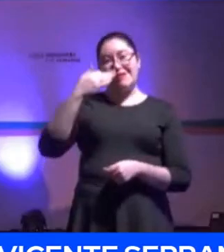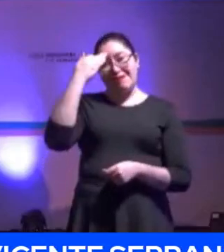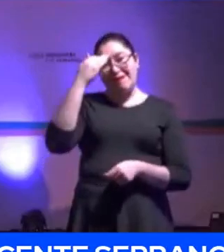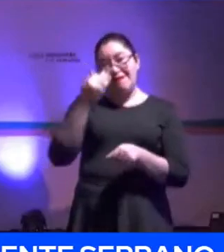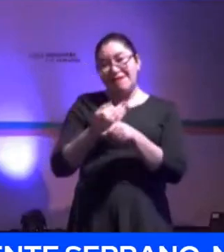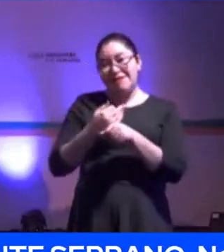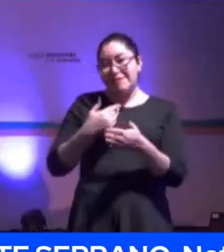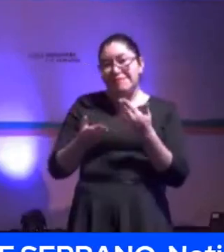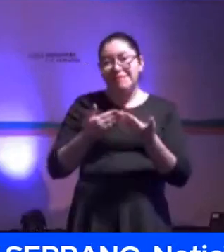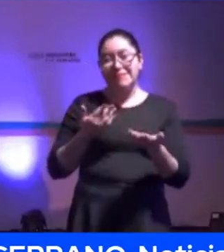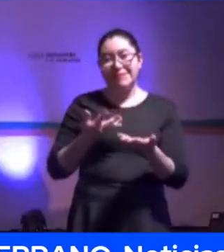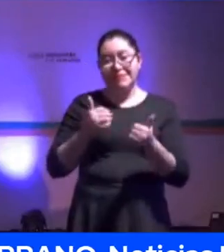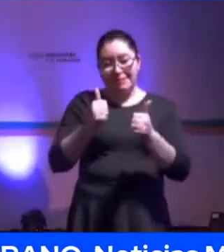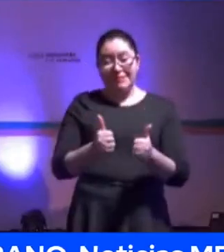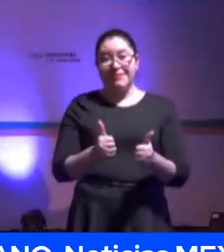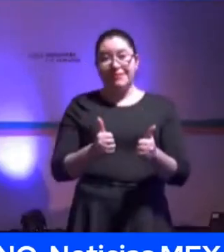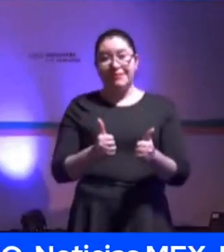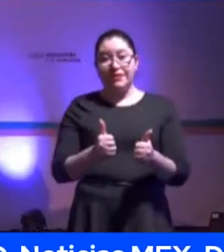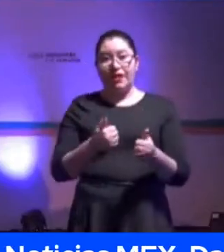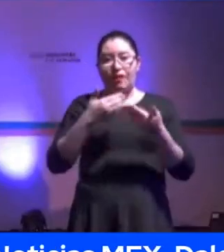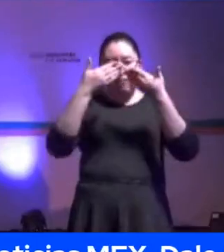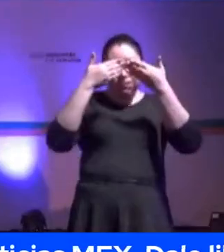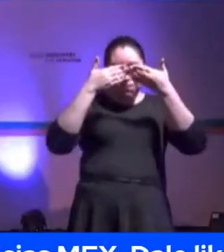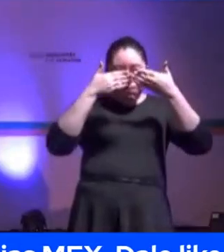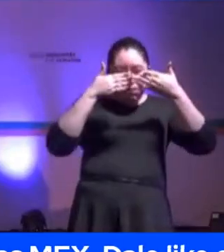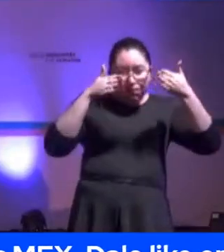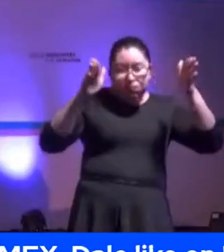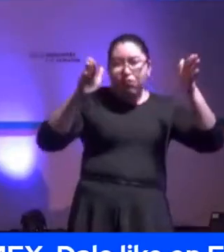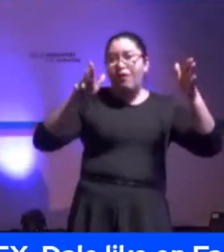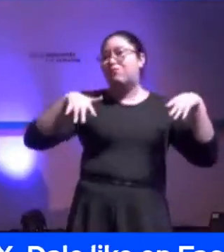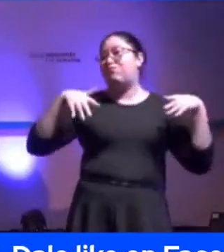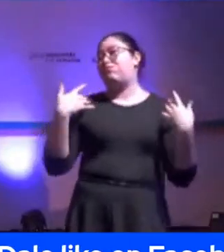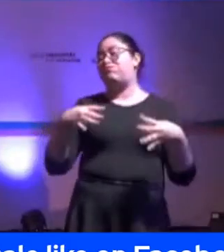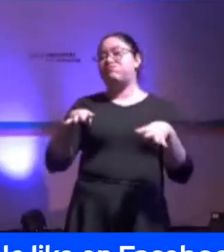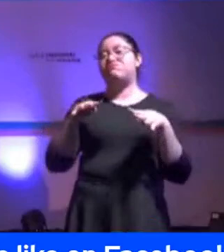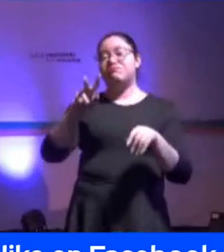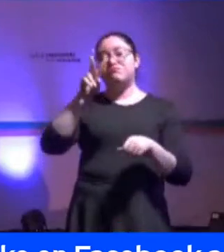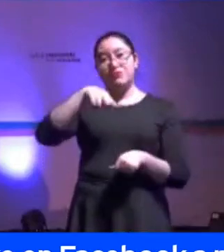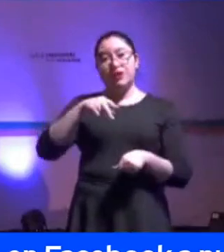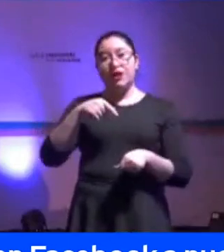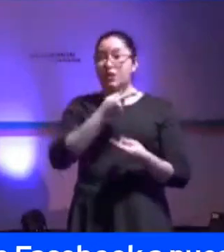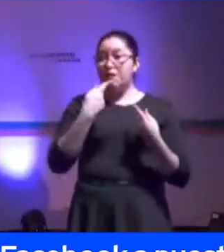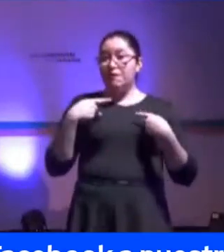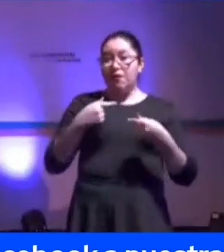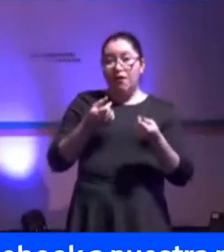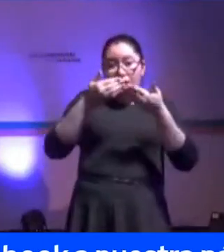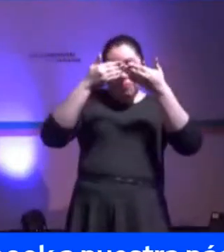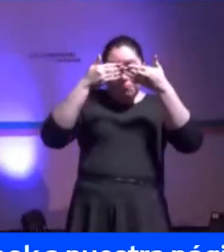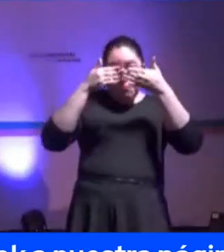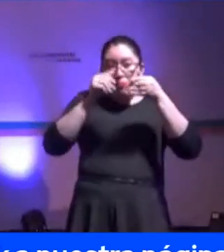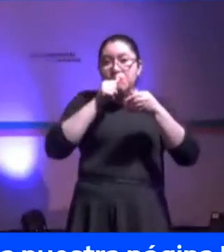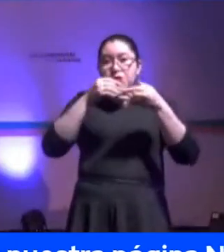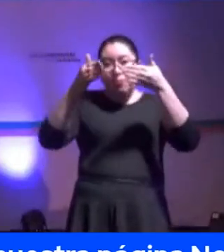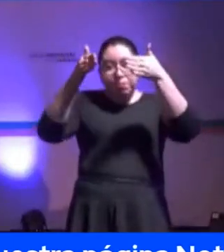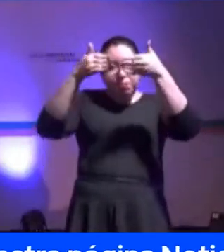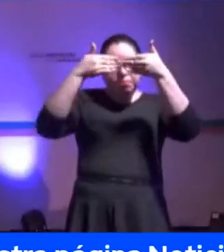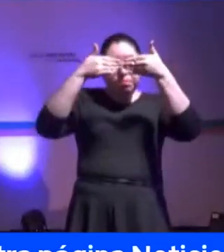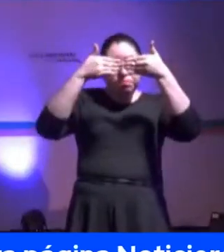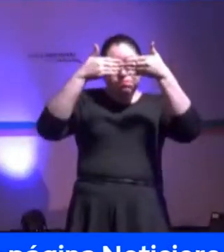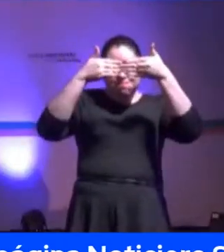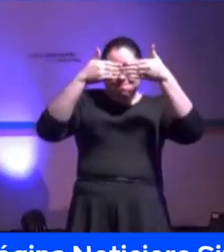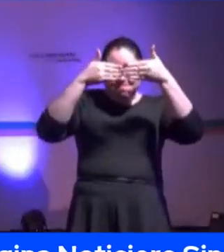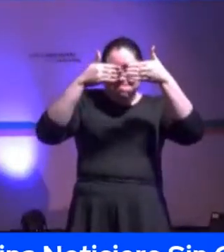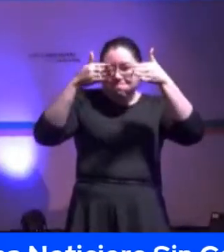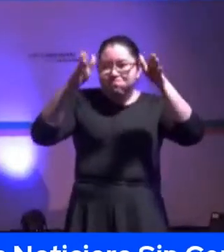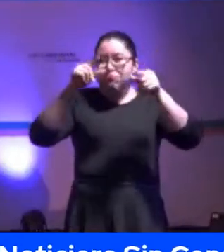los ojos, y quien aún no lo haya hecho, ábralos, vea todos los contenidos y genérese un criterio propio. Deje